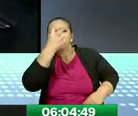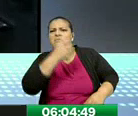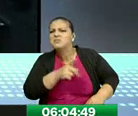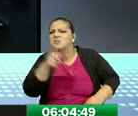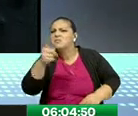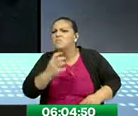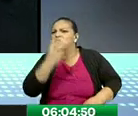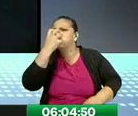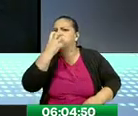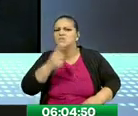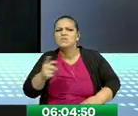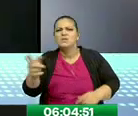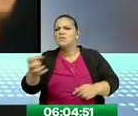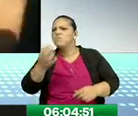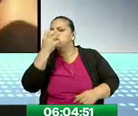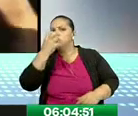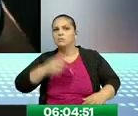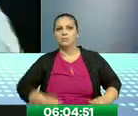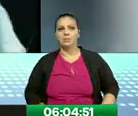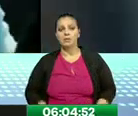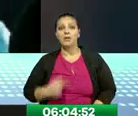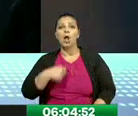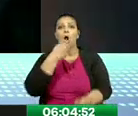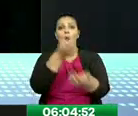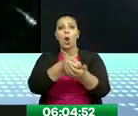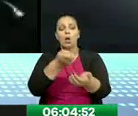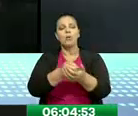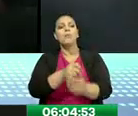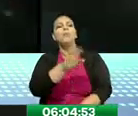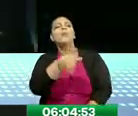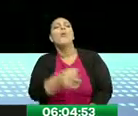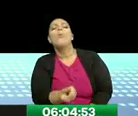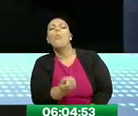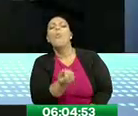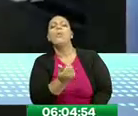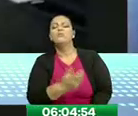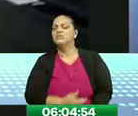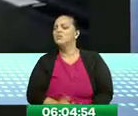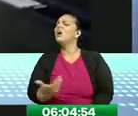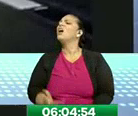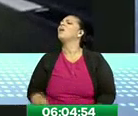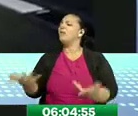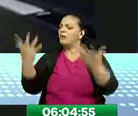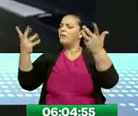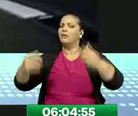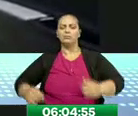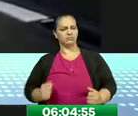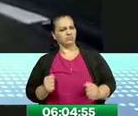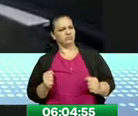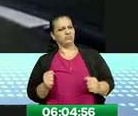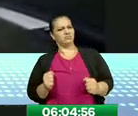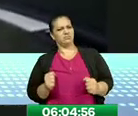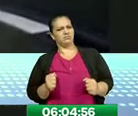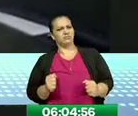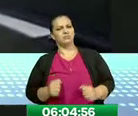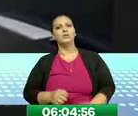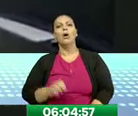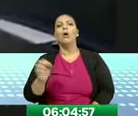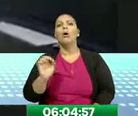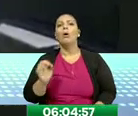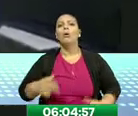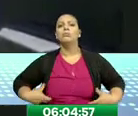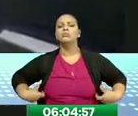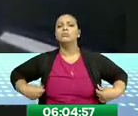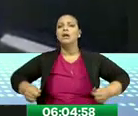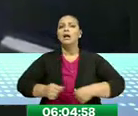violenta. Tú llegas a comprar algo y te responden mal. Tú llegas, vas por la calle y vas cuidando tu cartera. Es decir, estamos viviendo en este